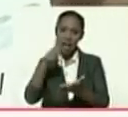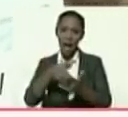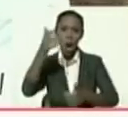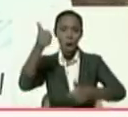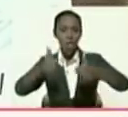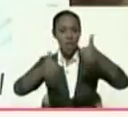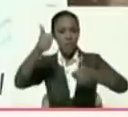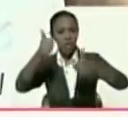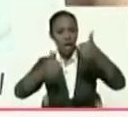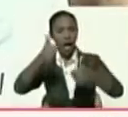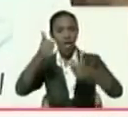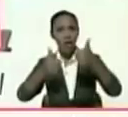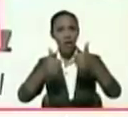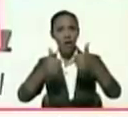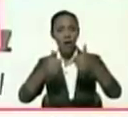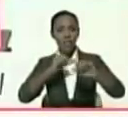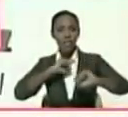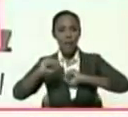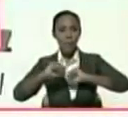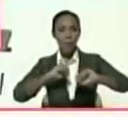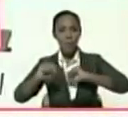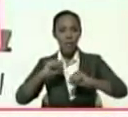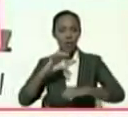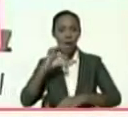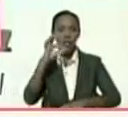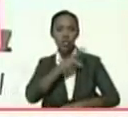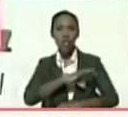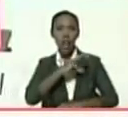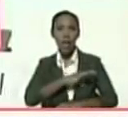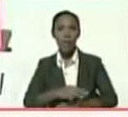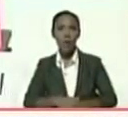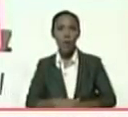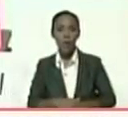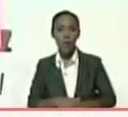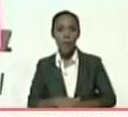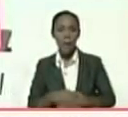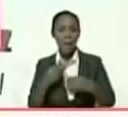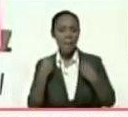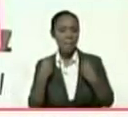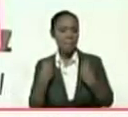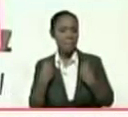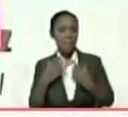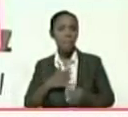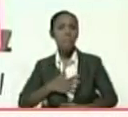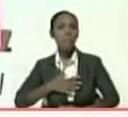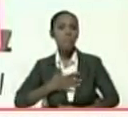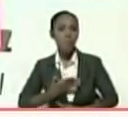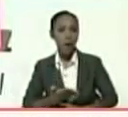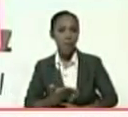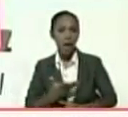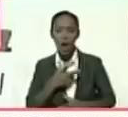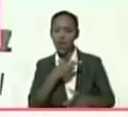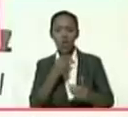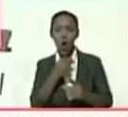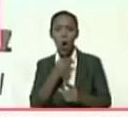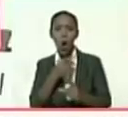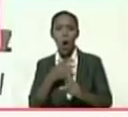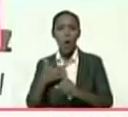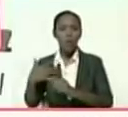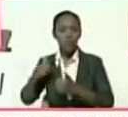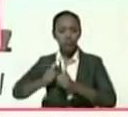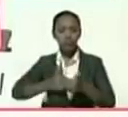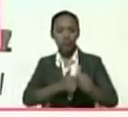del movimiento al socialismo, para que puedan, no los persigan, para que